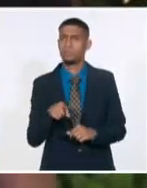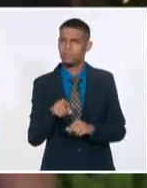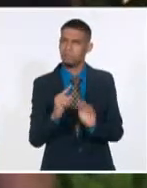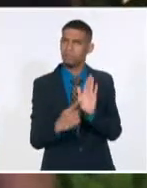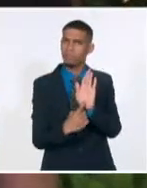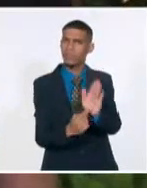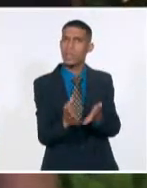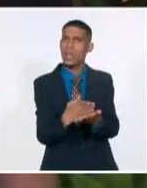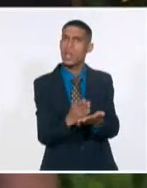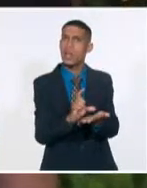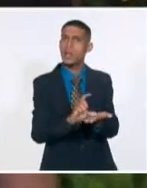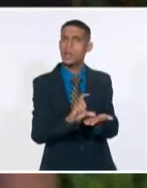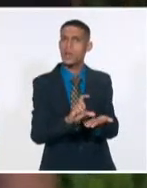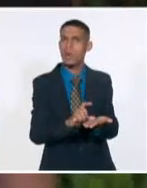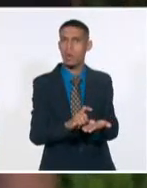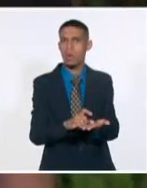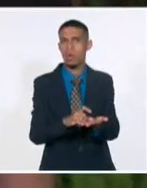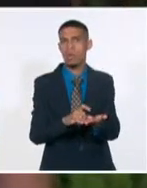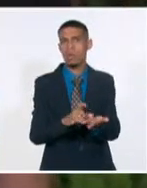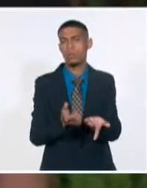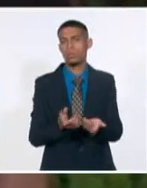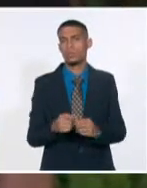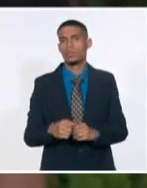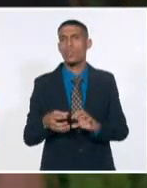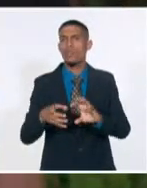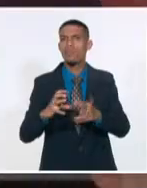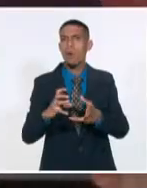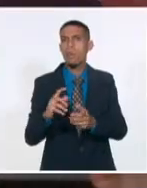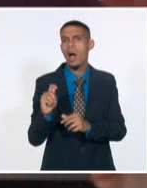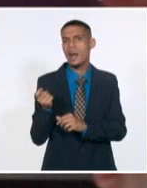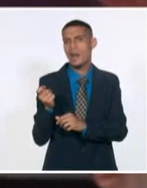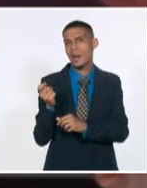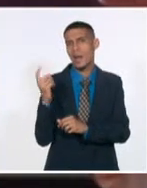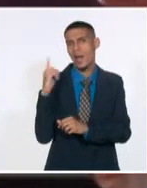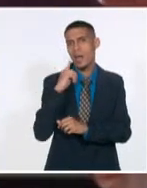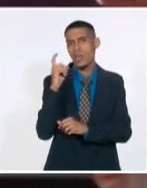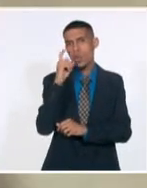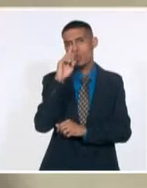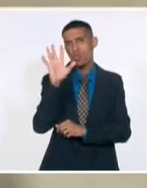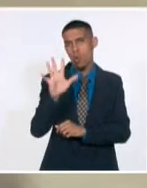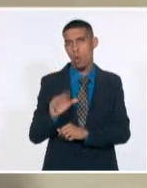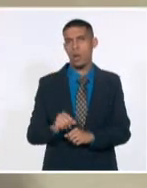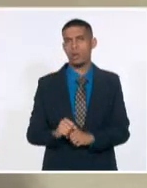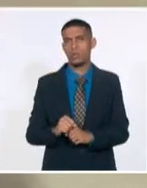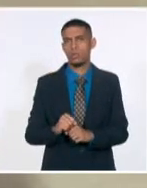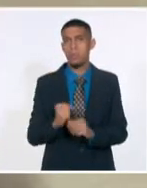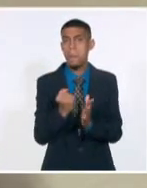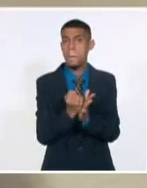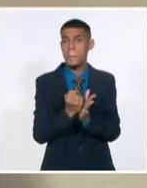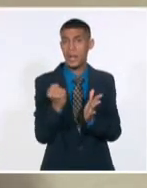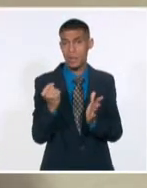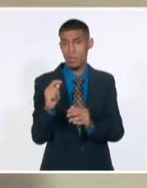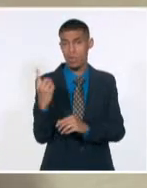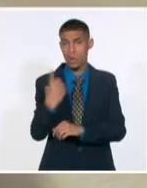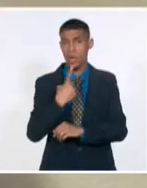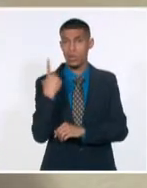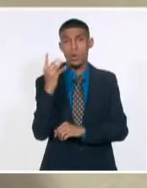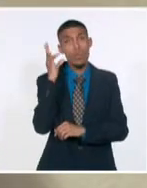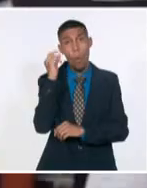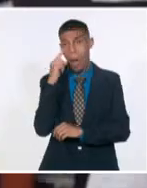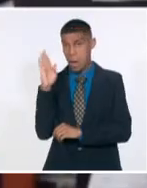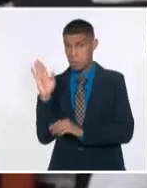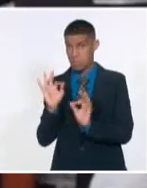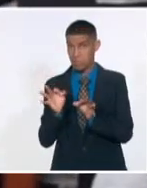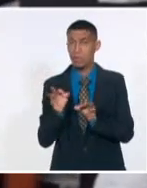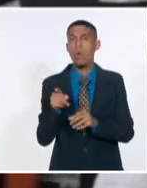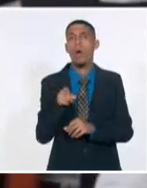libro Mirar la realización desde la radionovela de la Premio Nacional de Radio, Caridad Martínez, que nos acompaña en